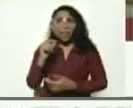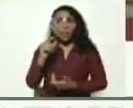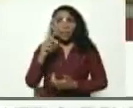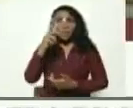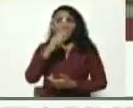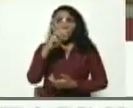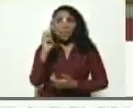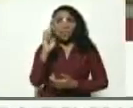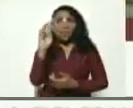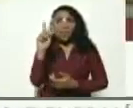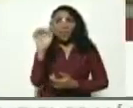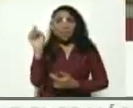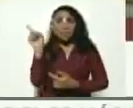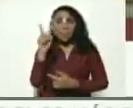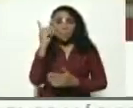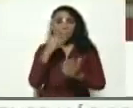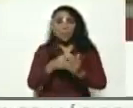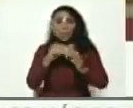entre